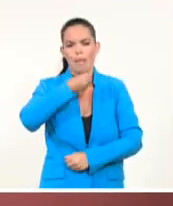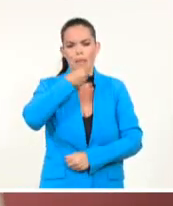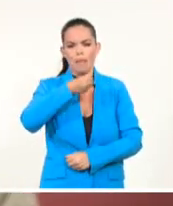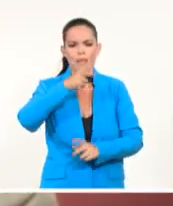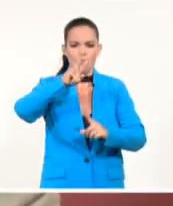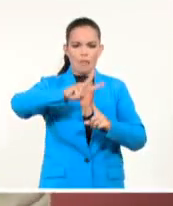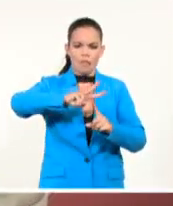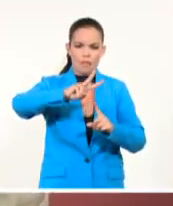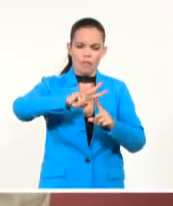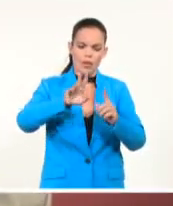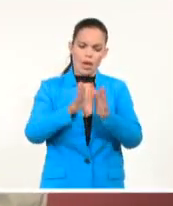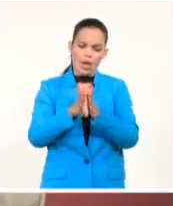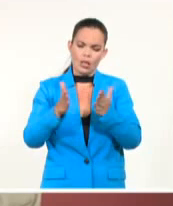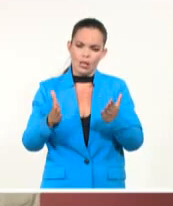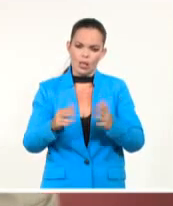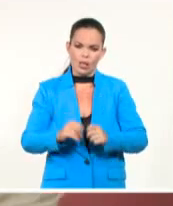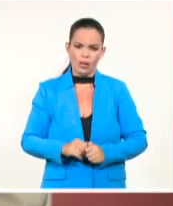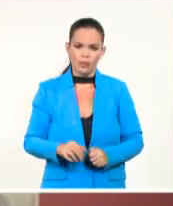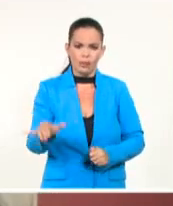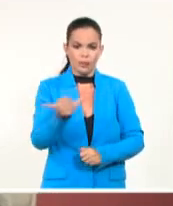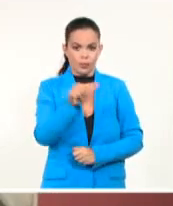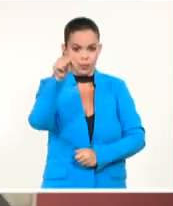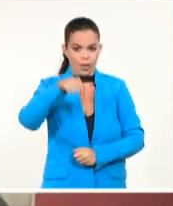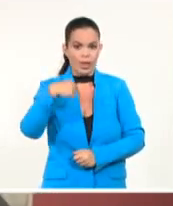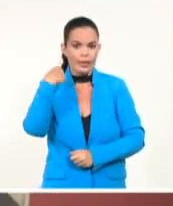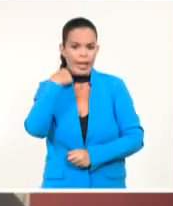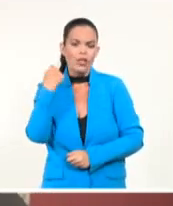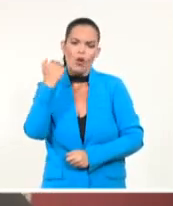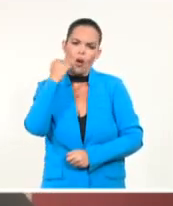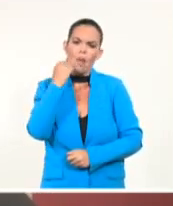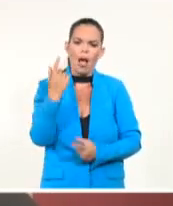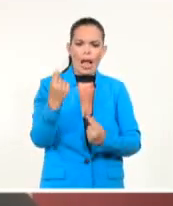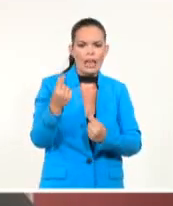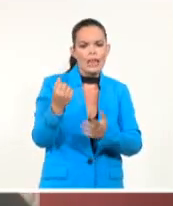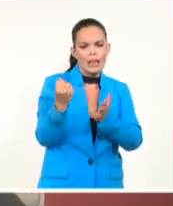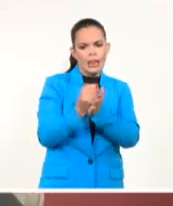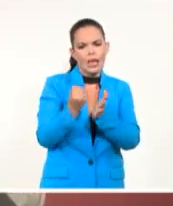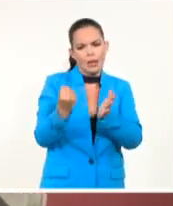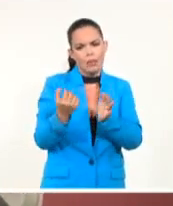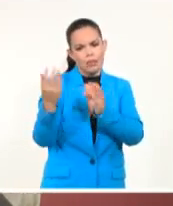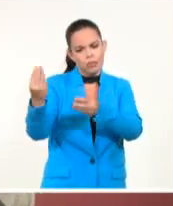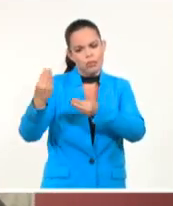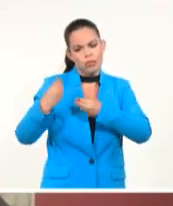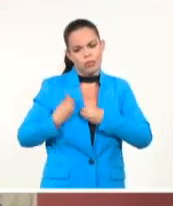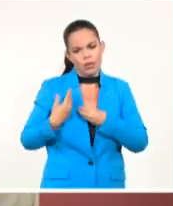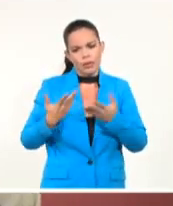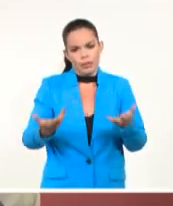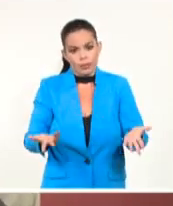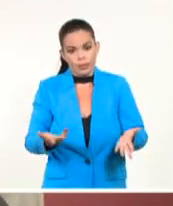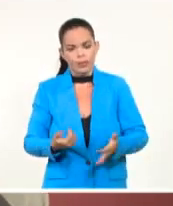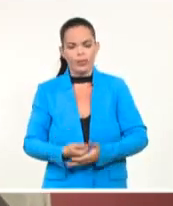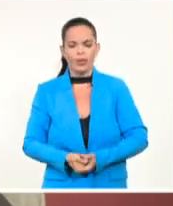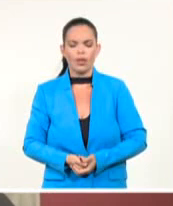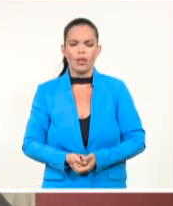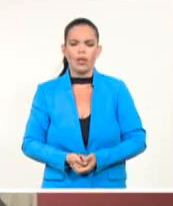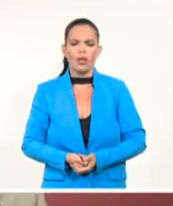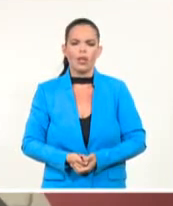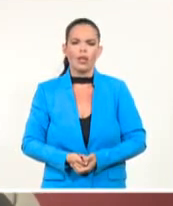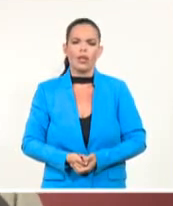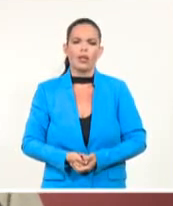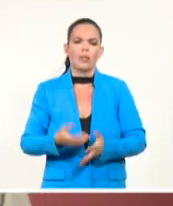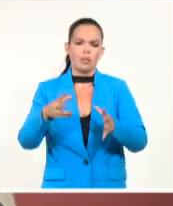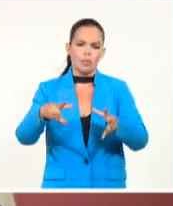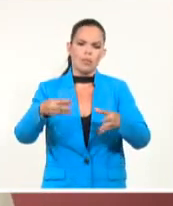White, que este año tiene un mayor presupuesto desde el punto de vista metálico. Va a tener 10 mil